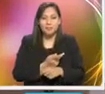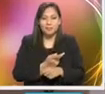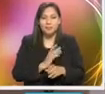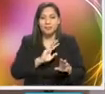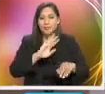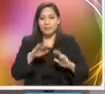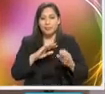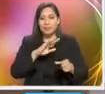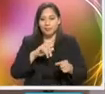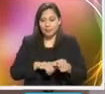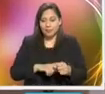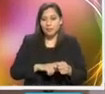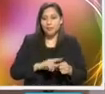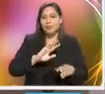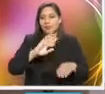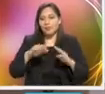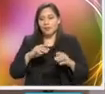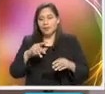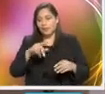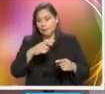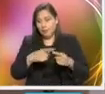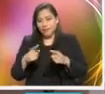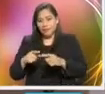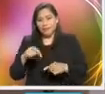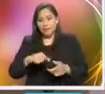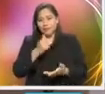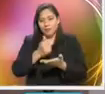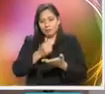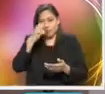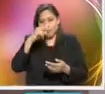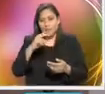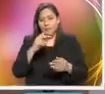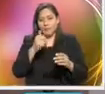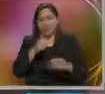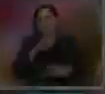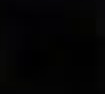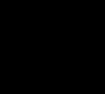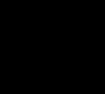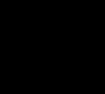mundo animal y del mundo de las mascotas aquí en la Ciudad de México, 6:30 de la tarde. Y bueno, ahora yo te